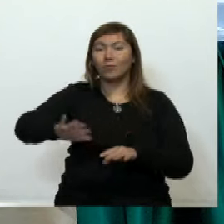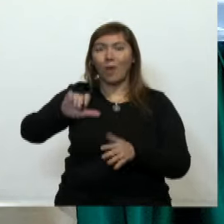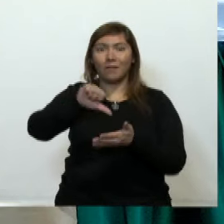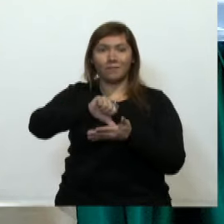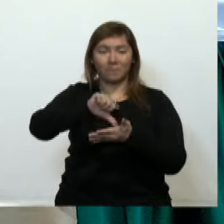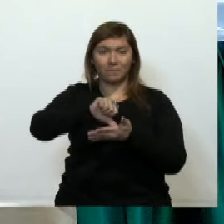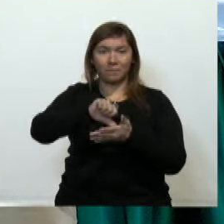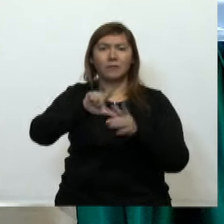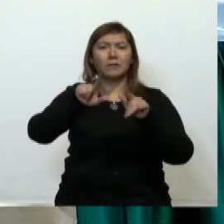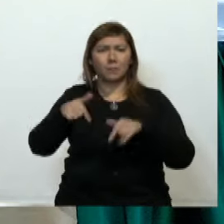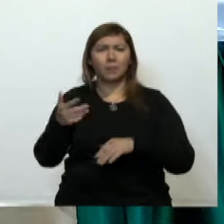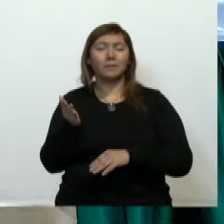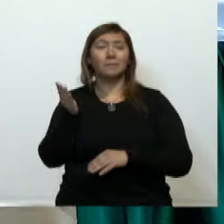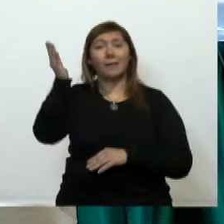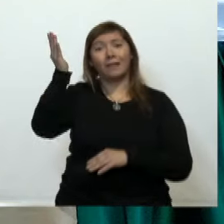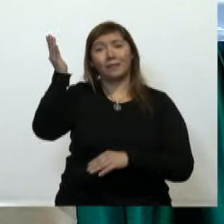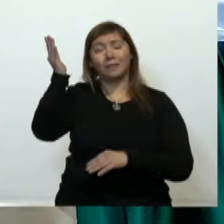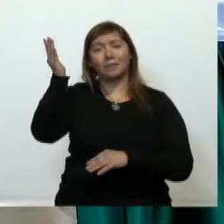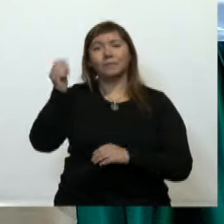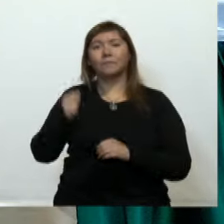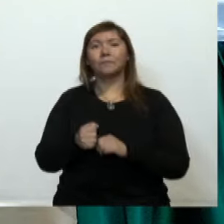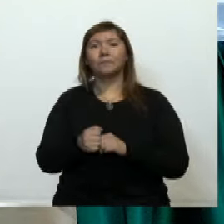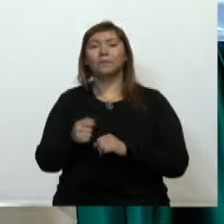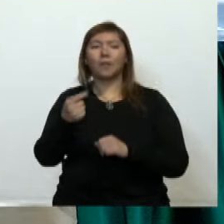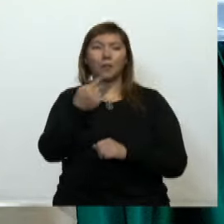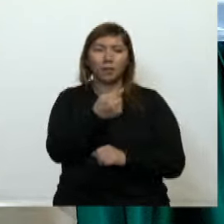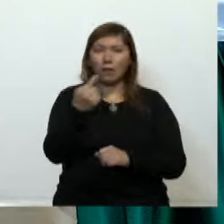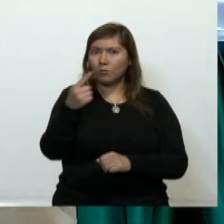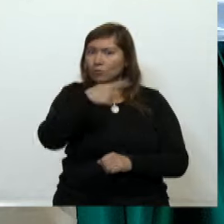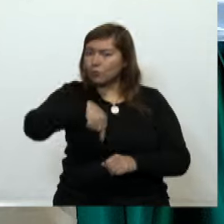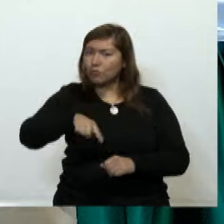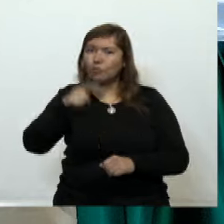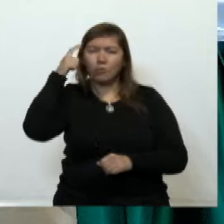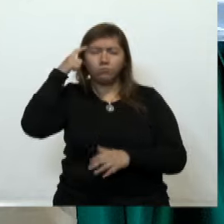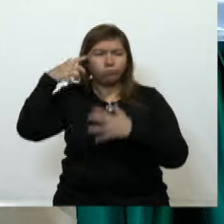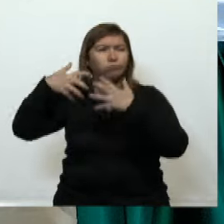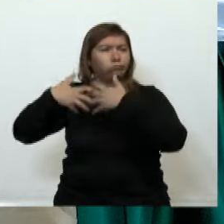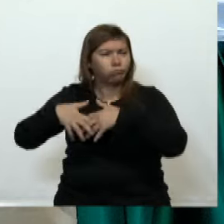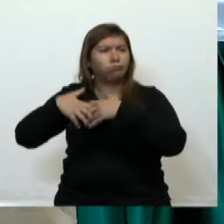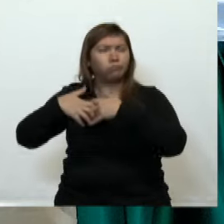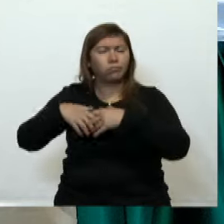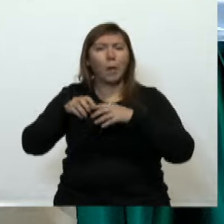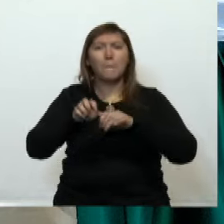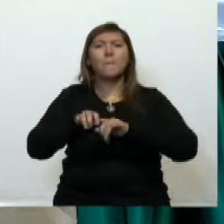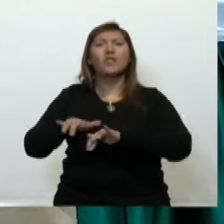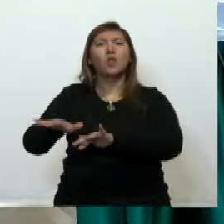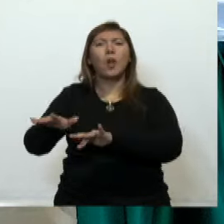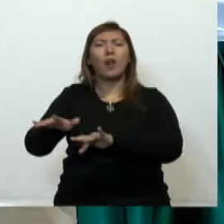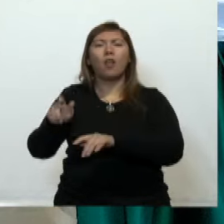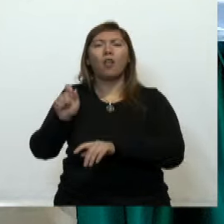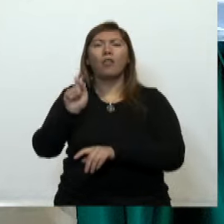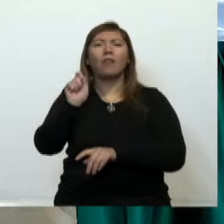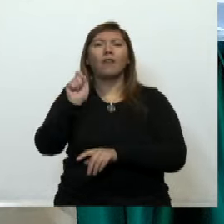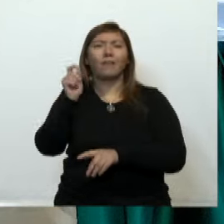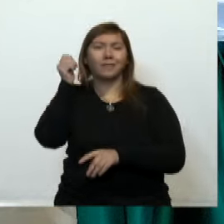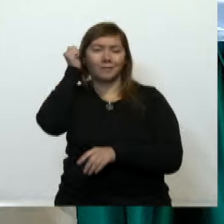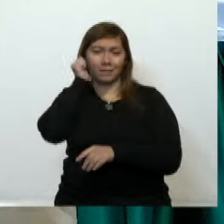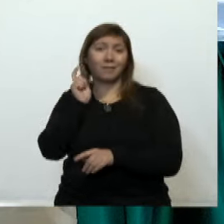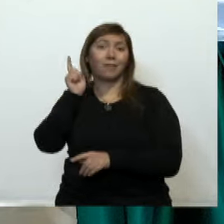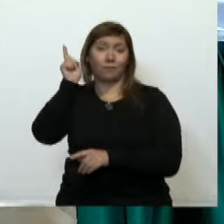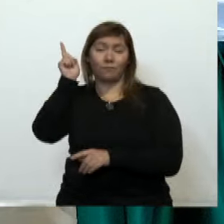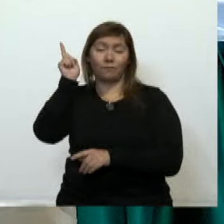pedirle que cada uno de nosotros tome conciencia de que somos misioneros del Señor. Tomemos conciencia que